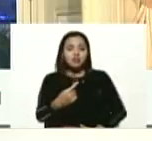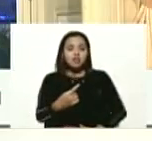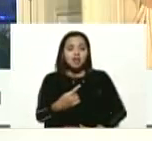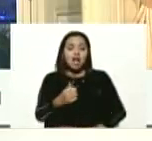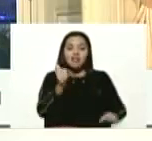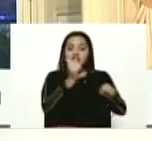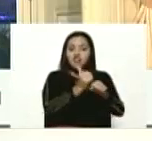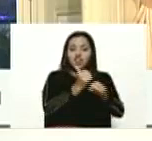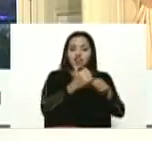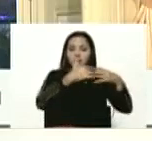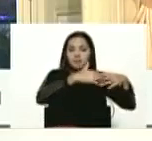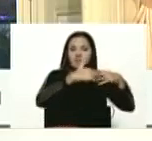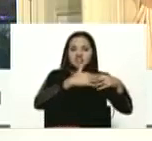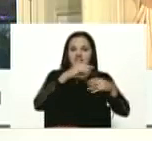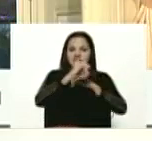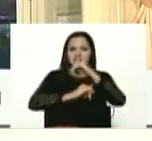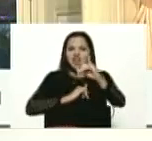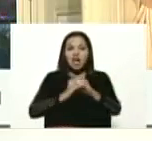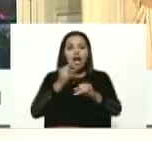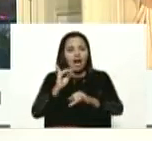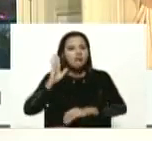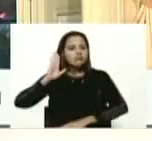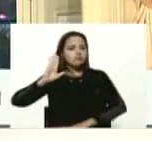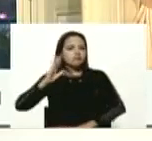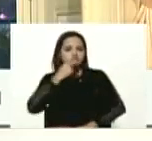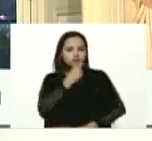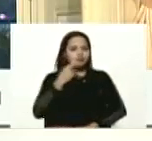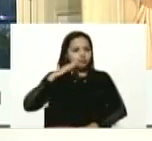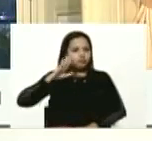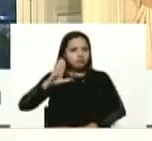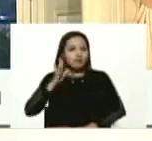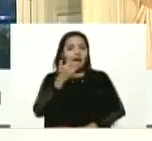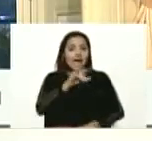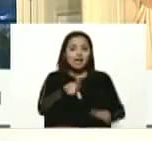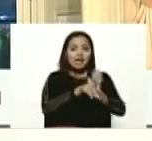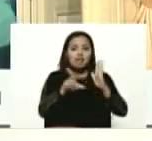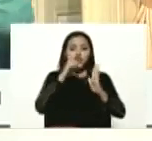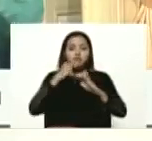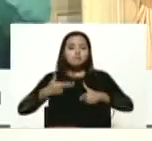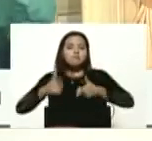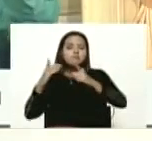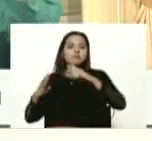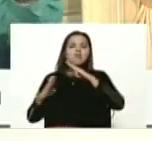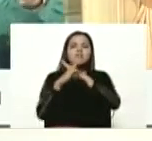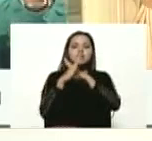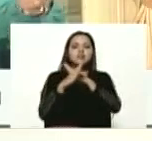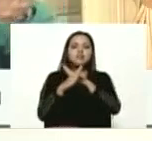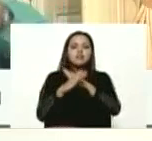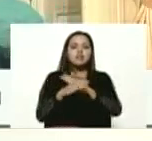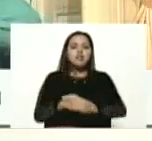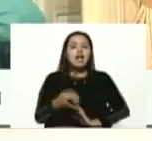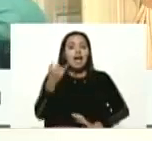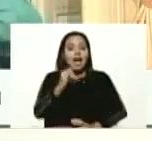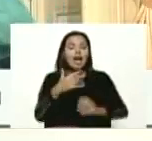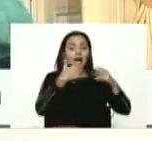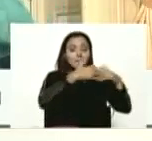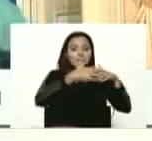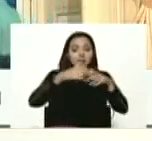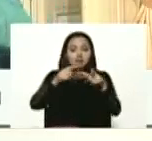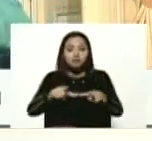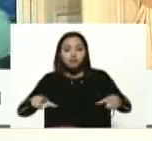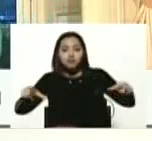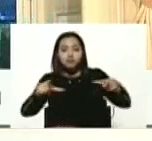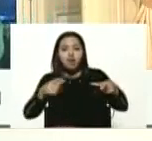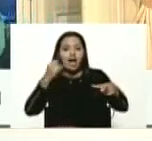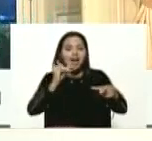internacionales, tenemos palabra, tenemos la ley antibloqueo, tenemos la infraestructura, tenemos